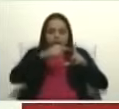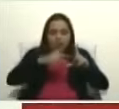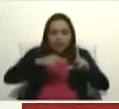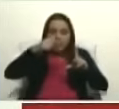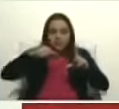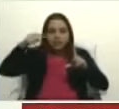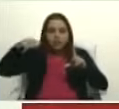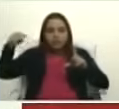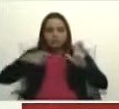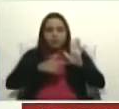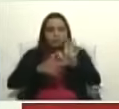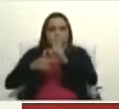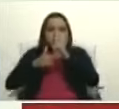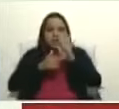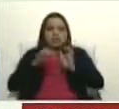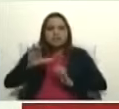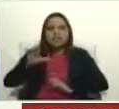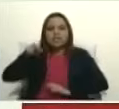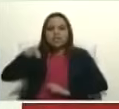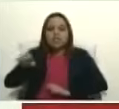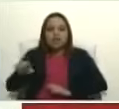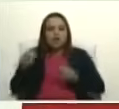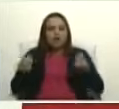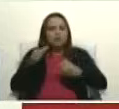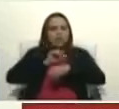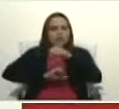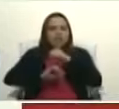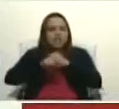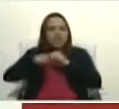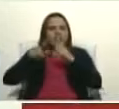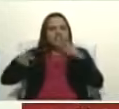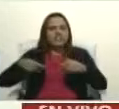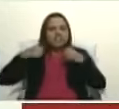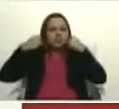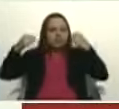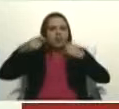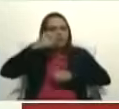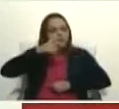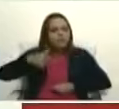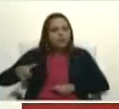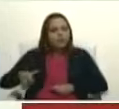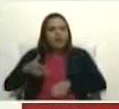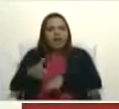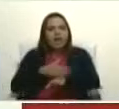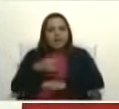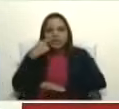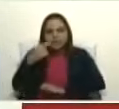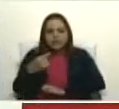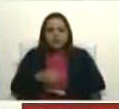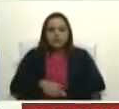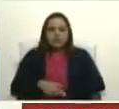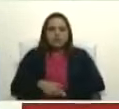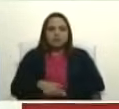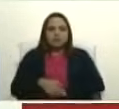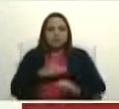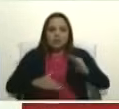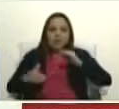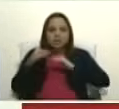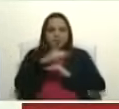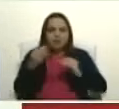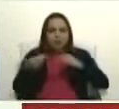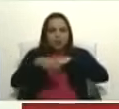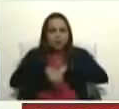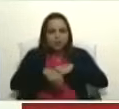el CNE. ¿Cómo defender esta victoria popular, usted ya la ha denominado así, por encima de las